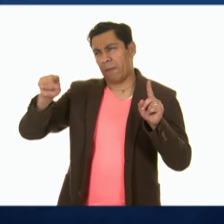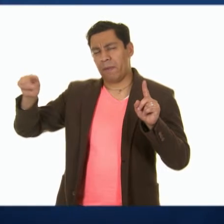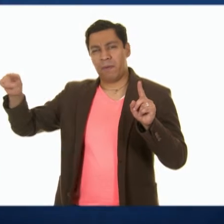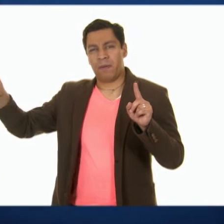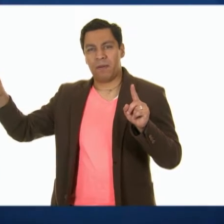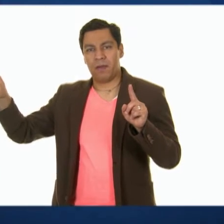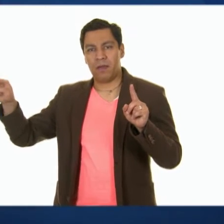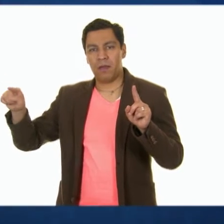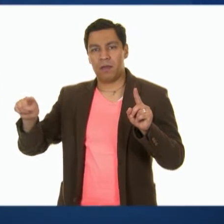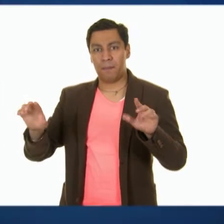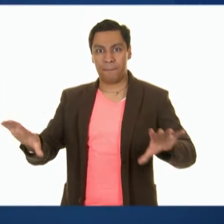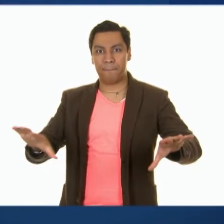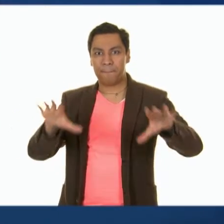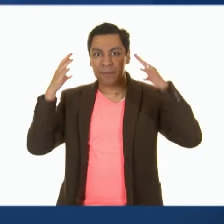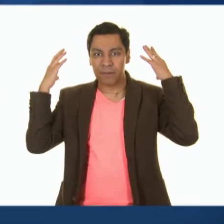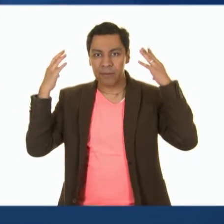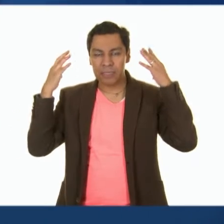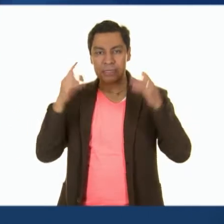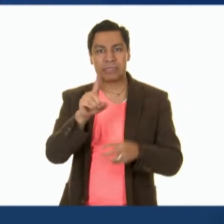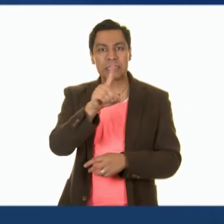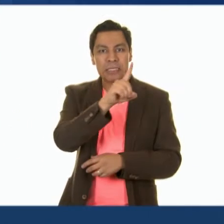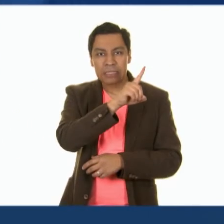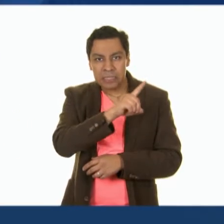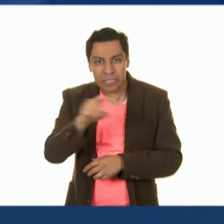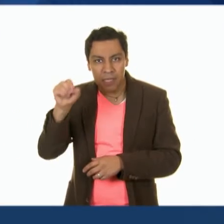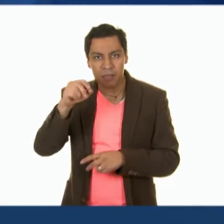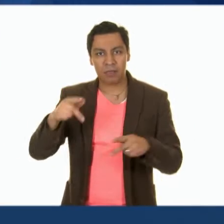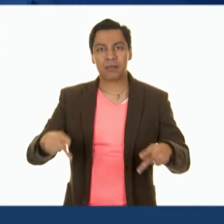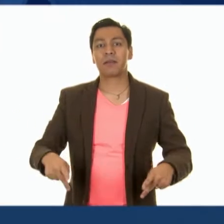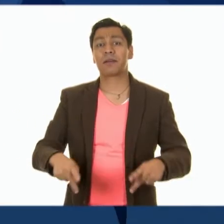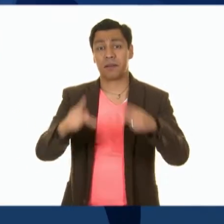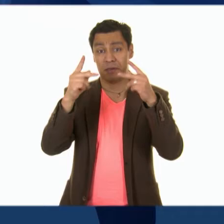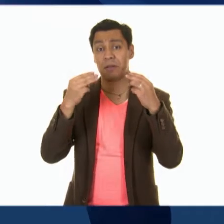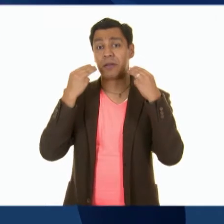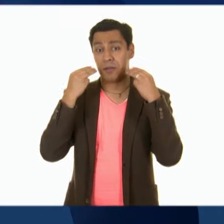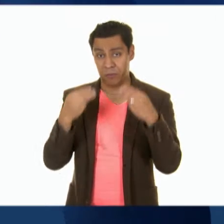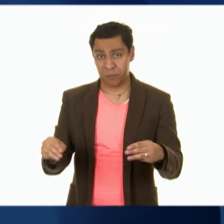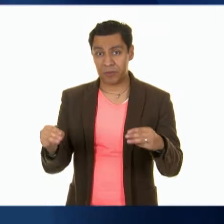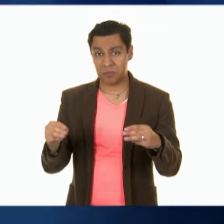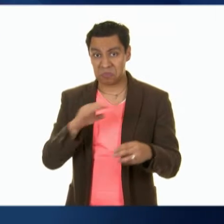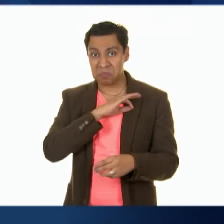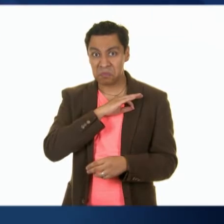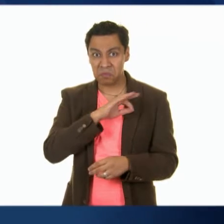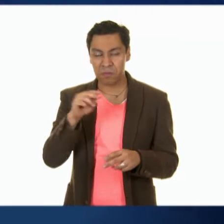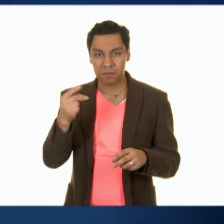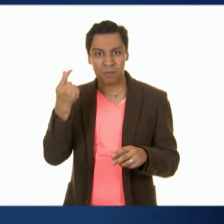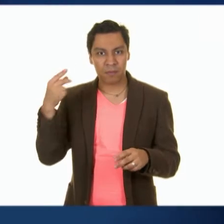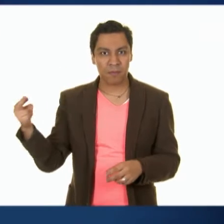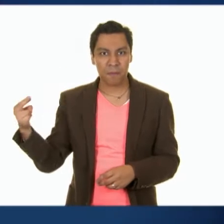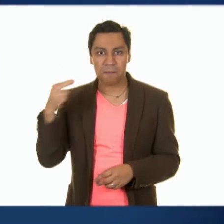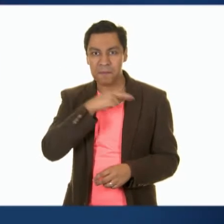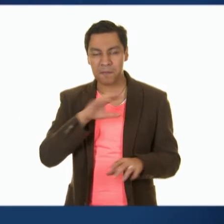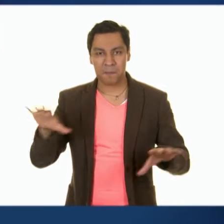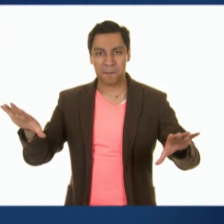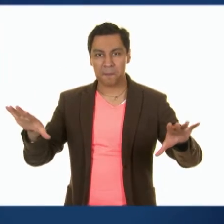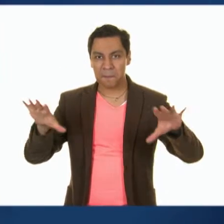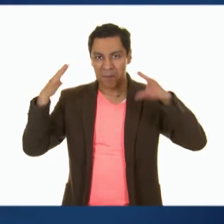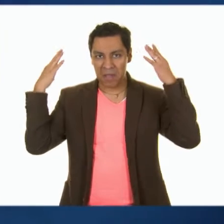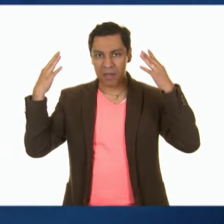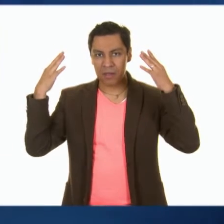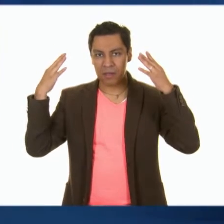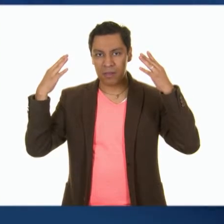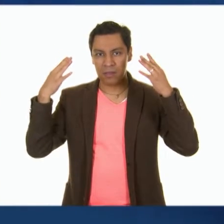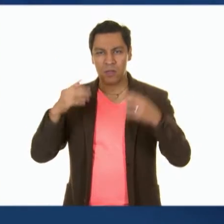edificios. ¿Pero todas estas ondas son distintas o son iguales? Desde el punto de vista